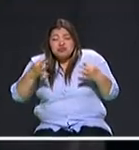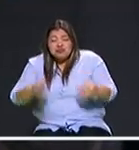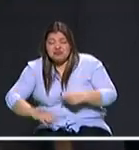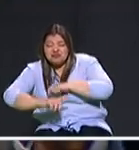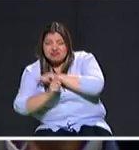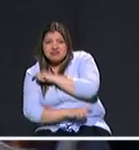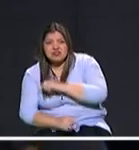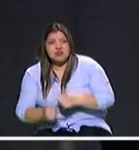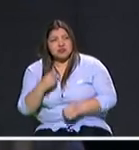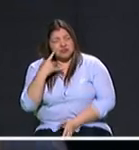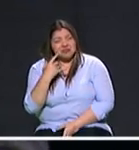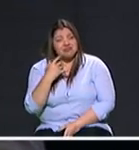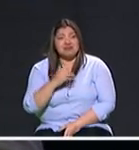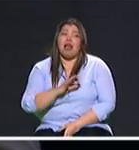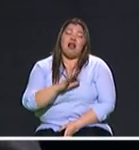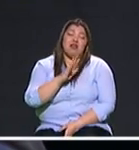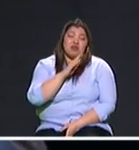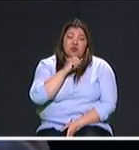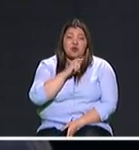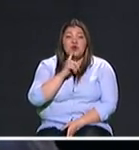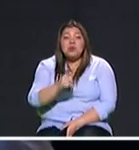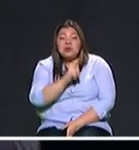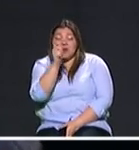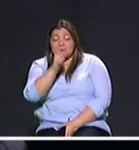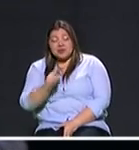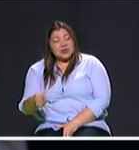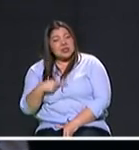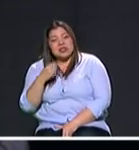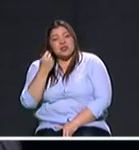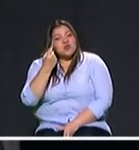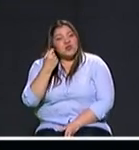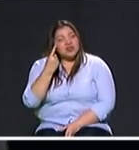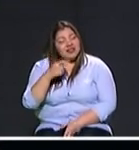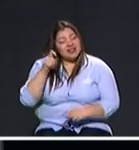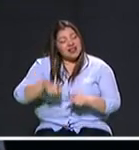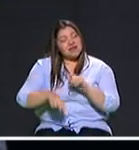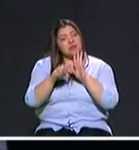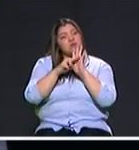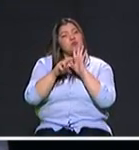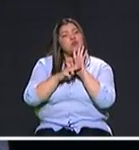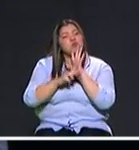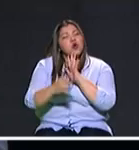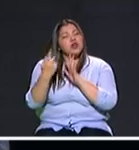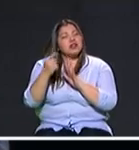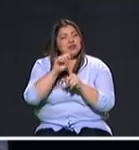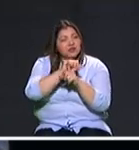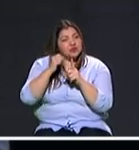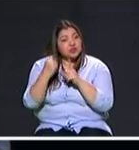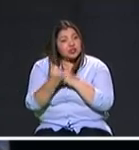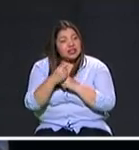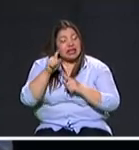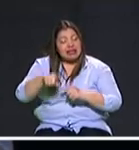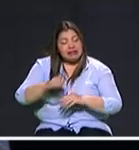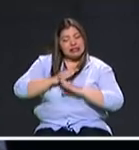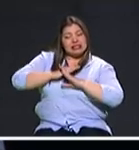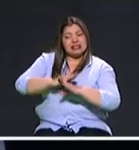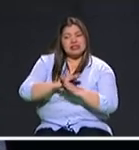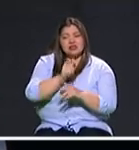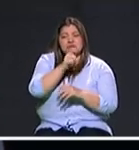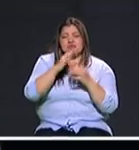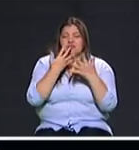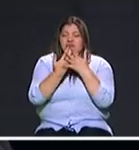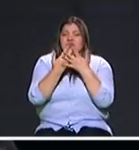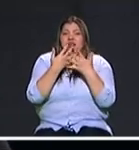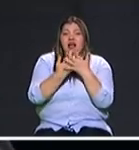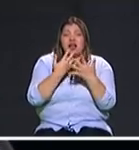entendido que detrás de la política criminal tiene que haber es una gran política social que es la mejor apuesta para poder evitar que las cárceles estén llenos de